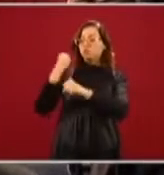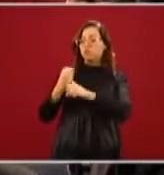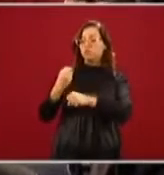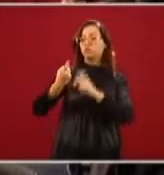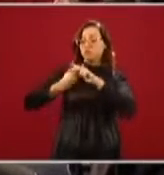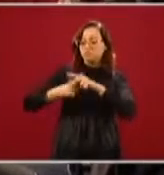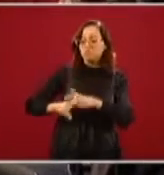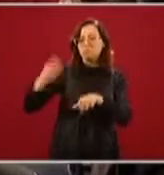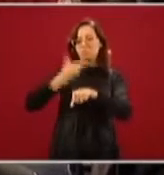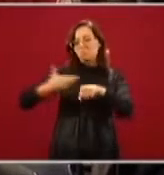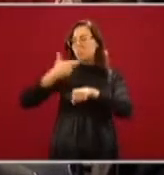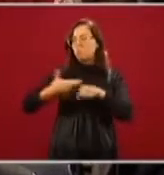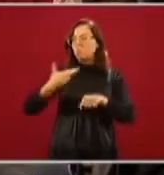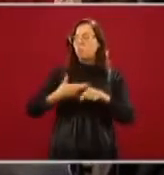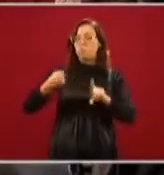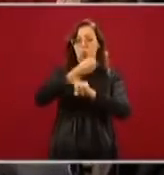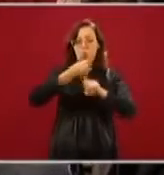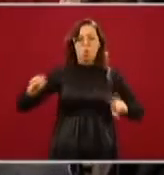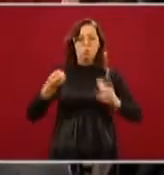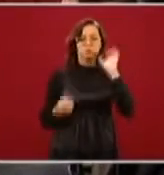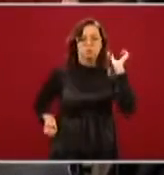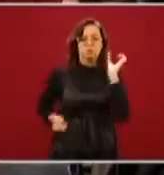hecho, a estas alturas,